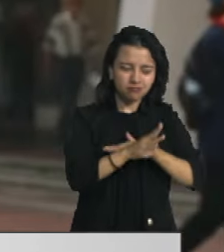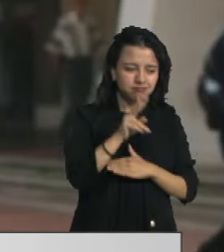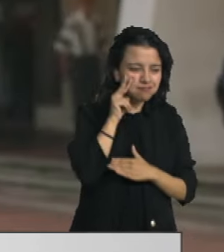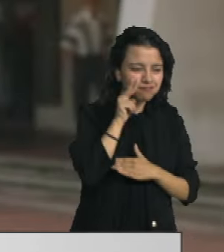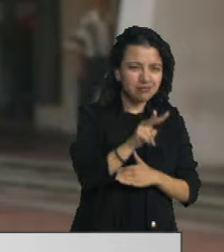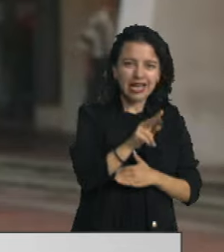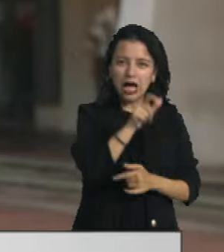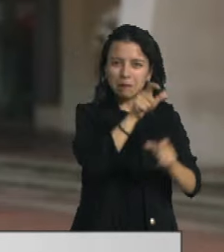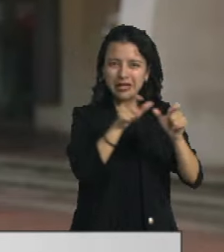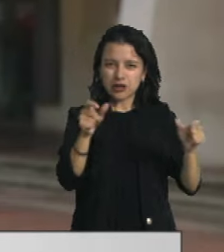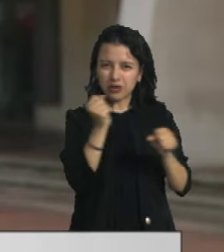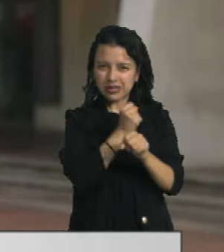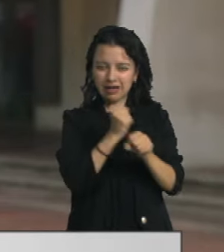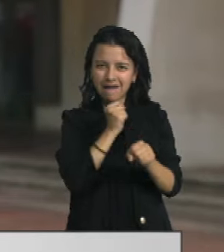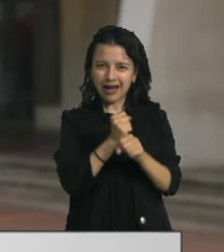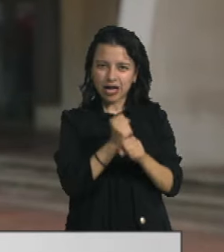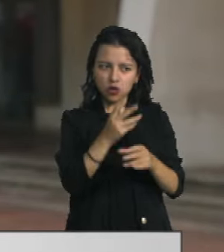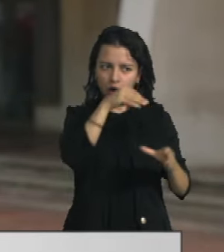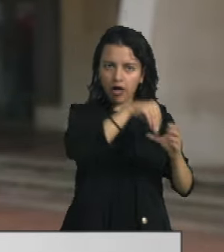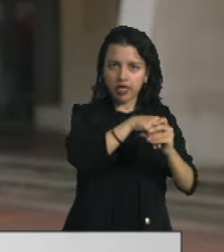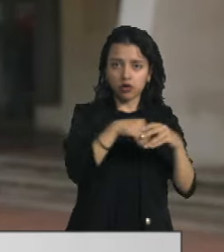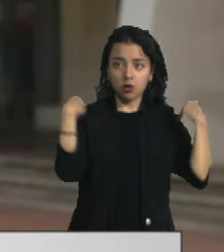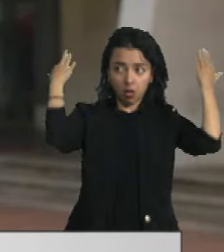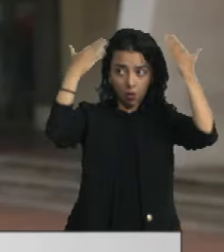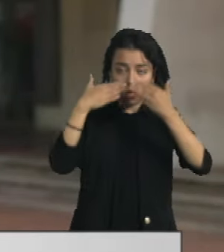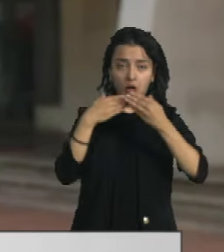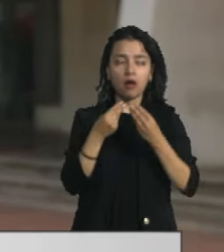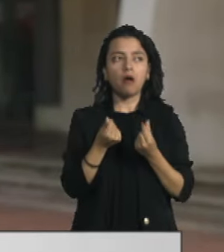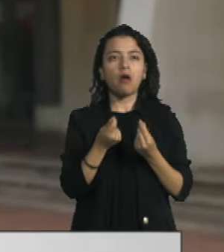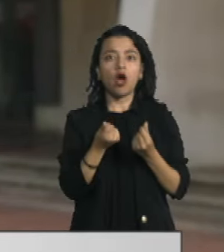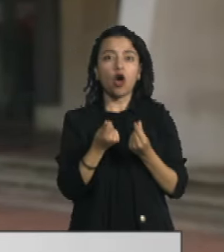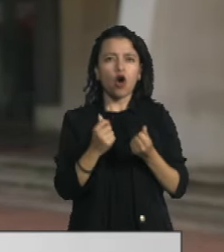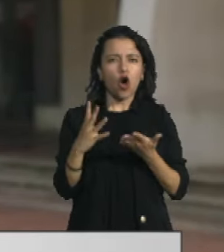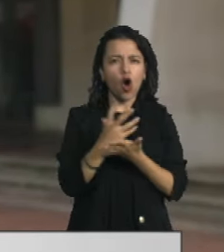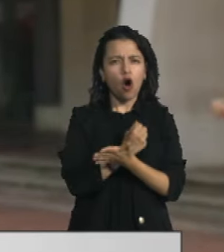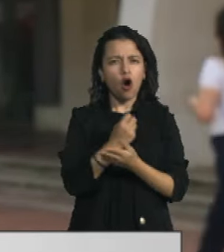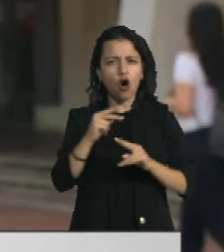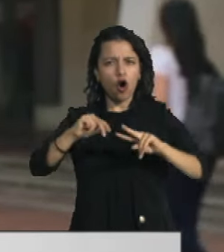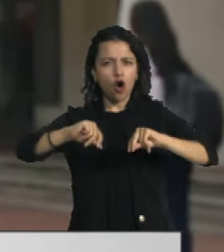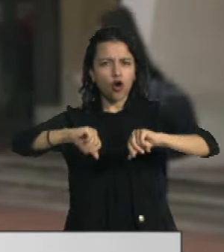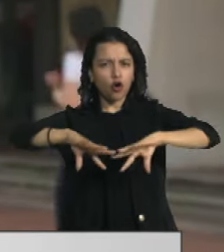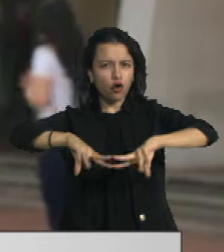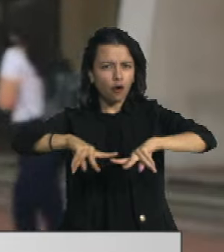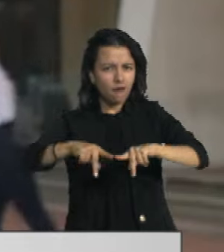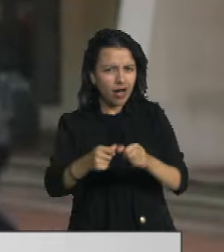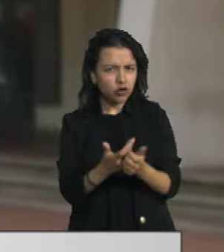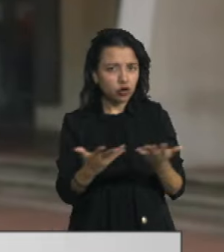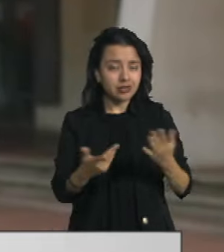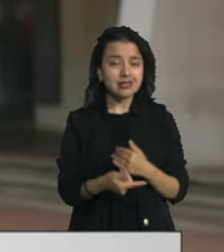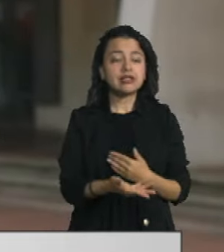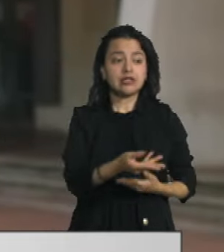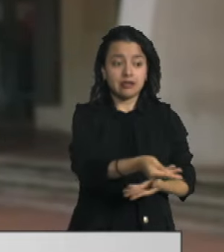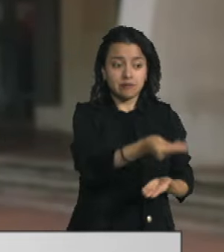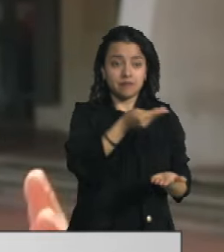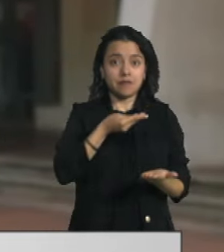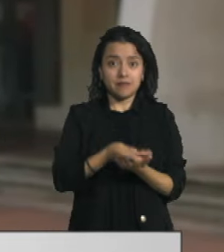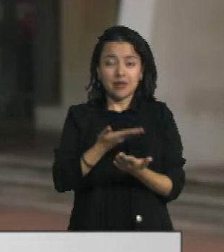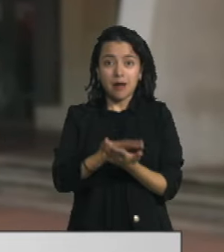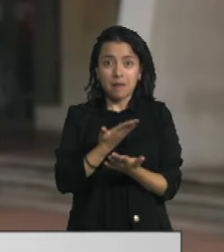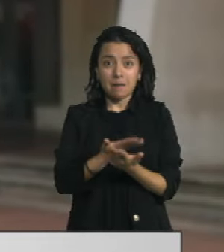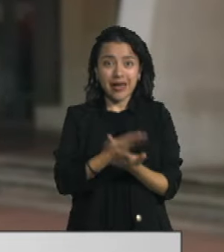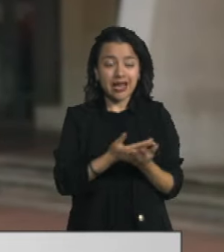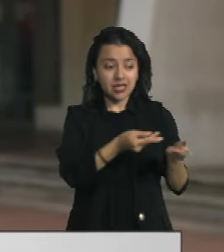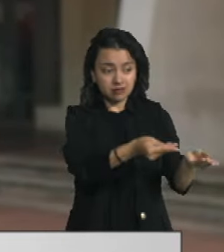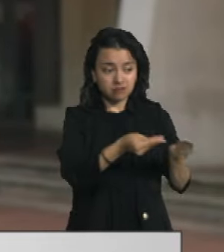de Investigaciones Especiales. Hemos recaudado pruebas documentales, hemos recibido testimonios y hemos acopiado